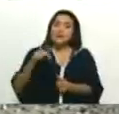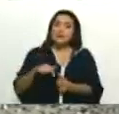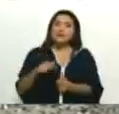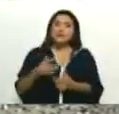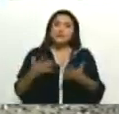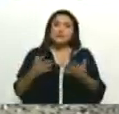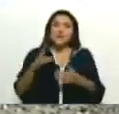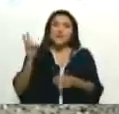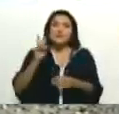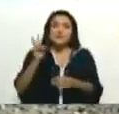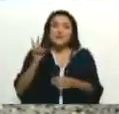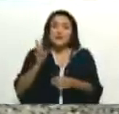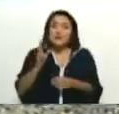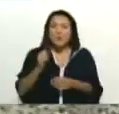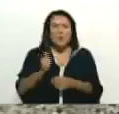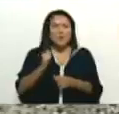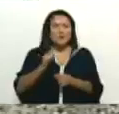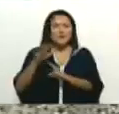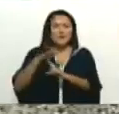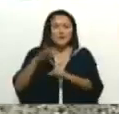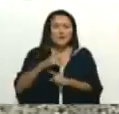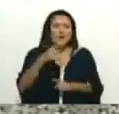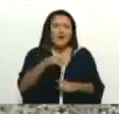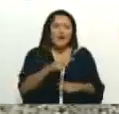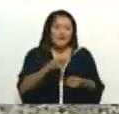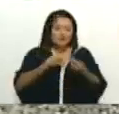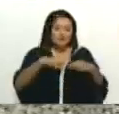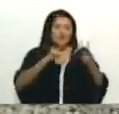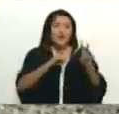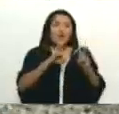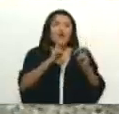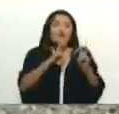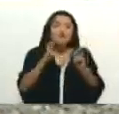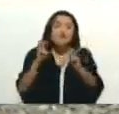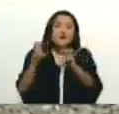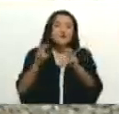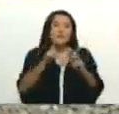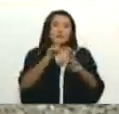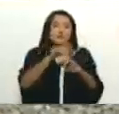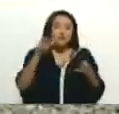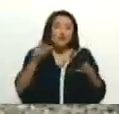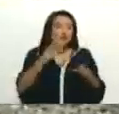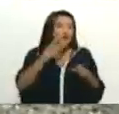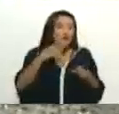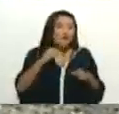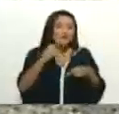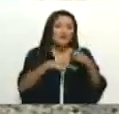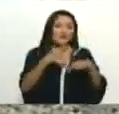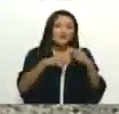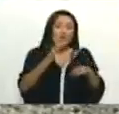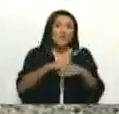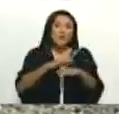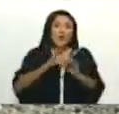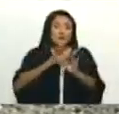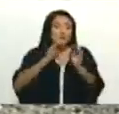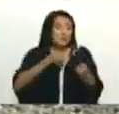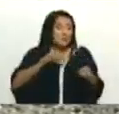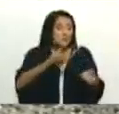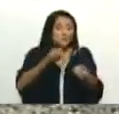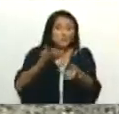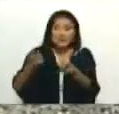pase lo que pase, está llena de nuevos revolucionarios, está llena de esa semilla que el profesor Aristóbulo sembró. Aquí sentados hay